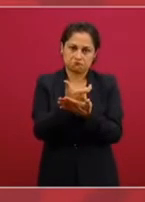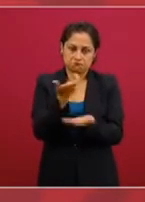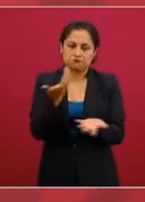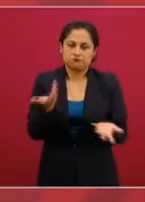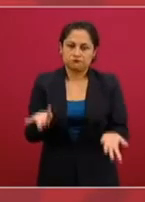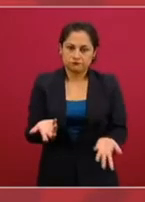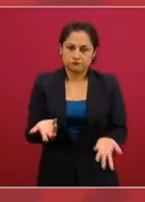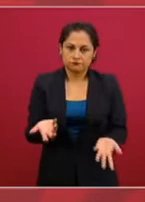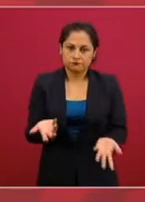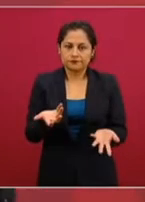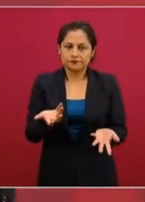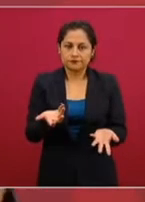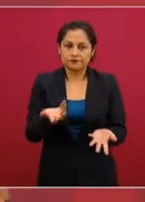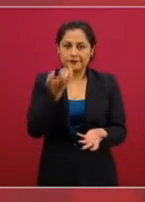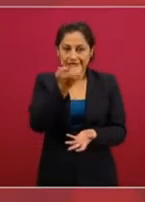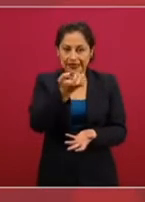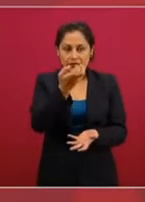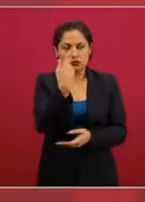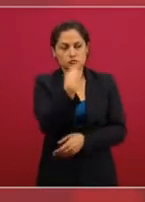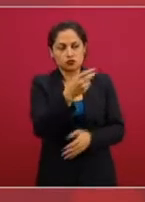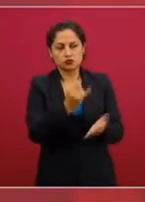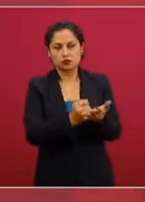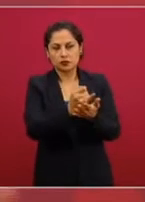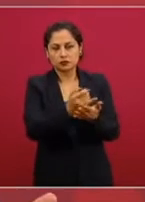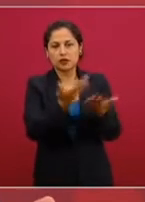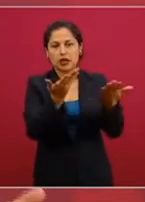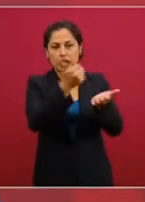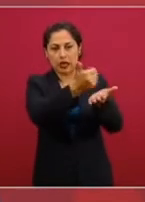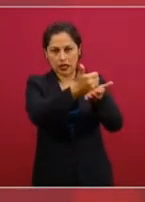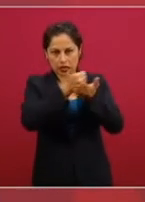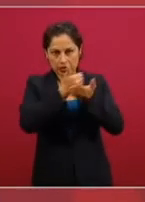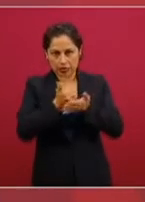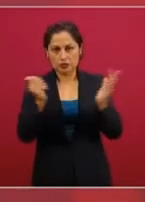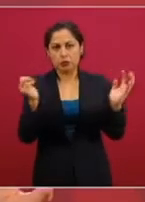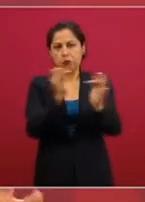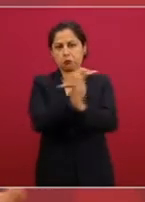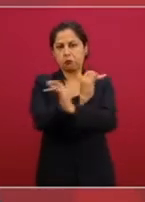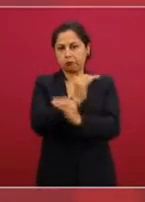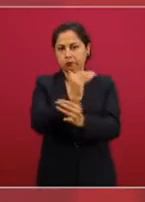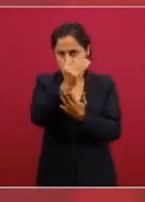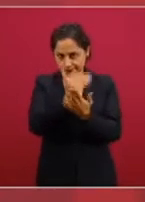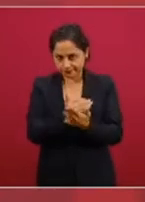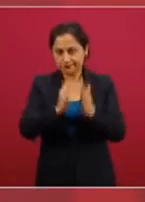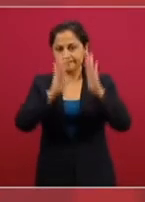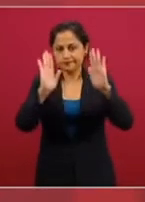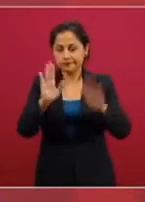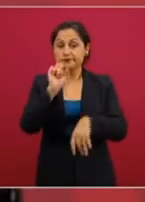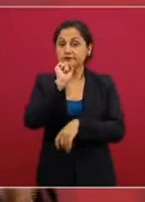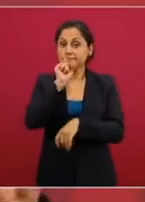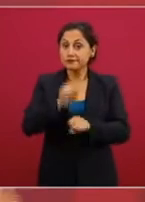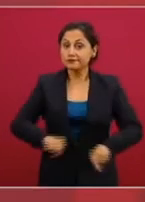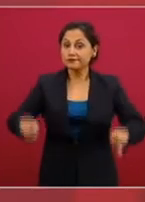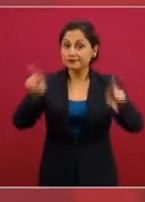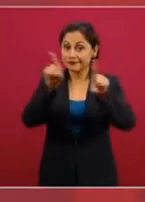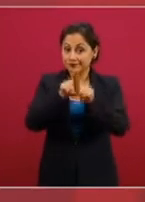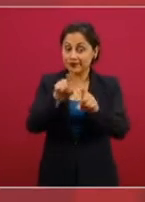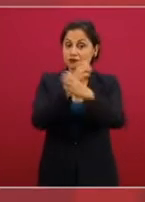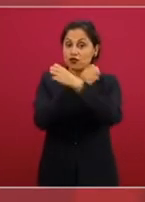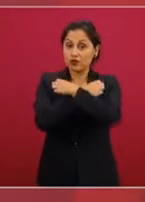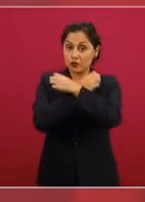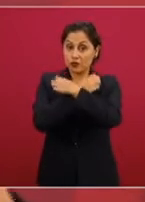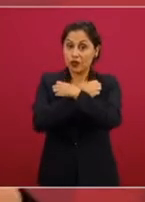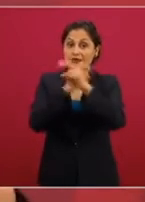porque nos permitió, y fue la medida más temprana. Mi agradecimiento al secretario Moctezuma y al Sistema